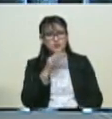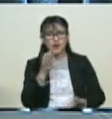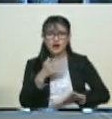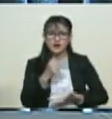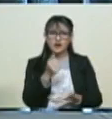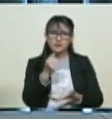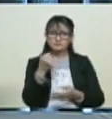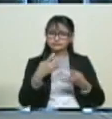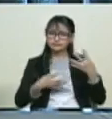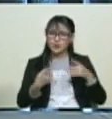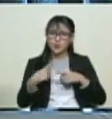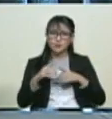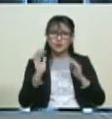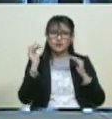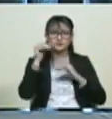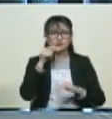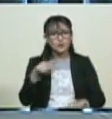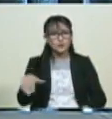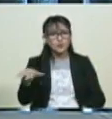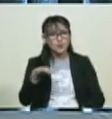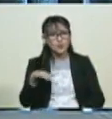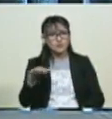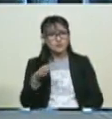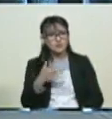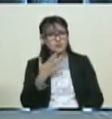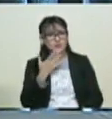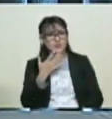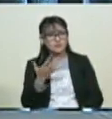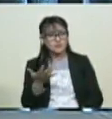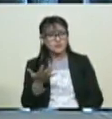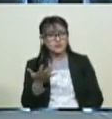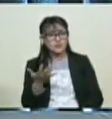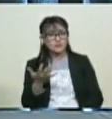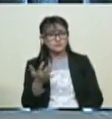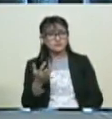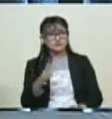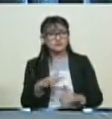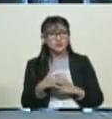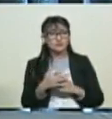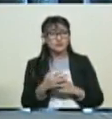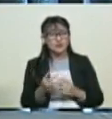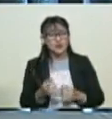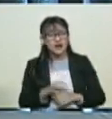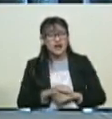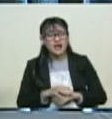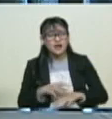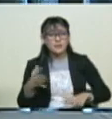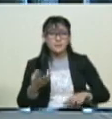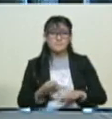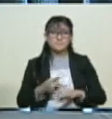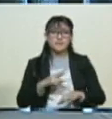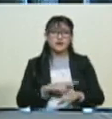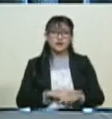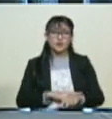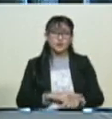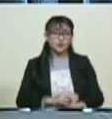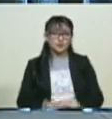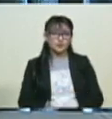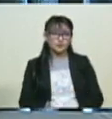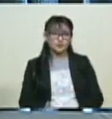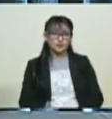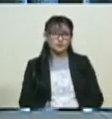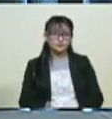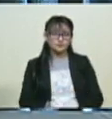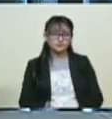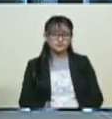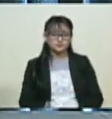y muchos otros sistemas de atención al pueblo hubieran llevado a la situación a un nivel de gravedad inmanejable y